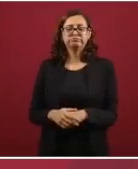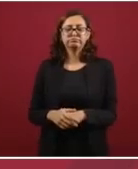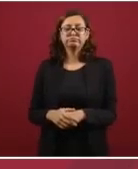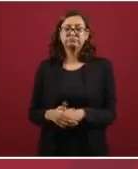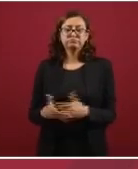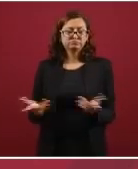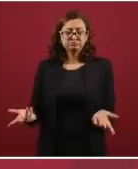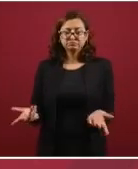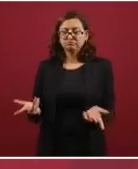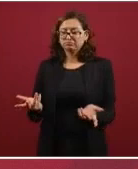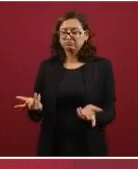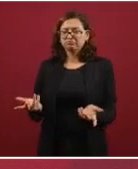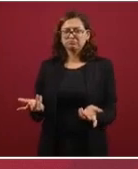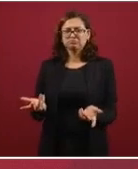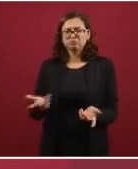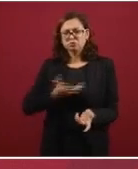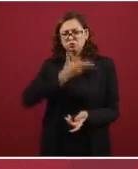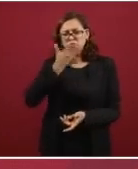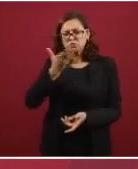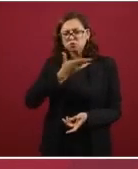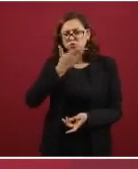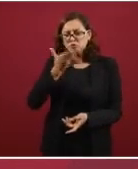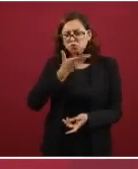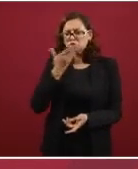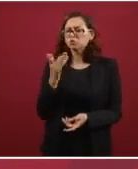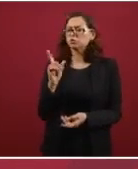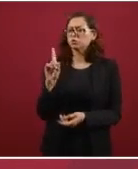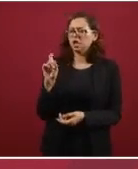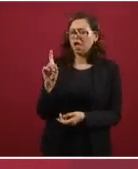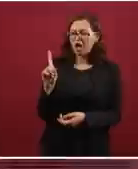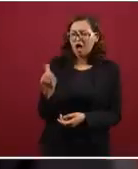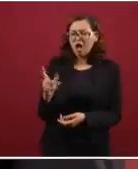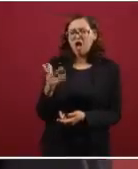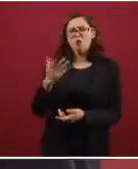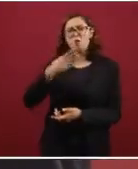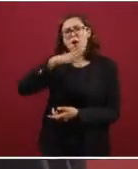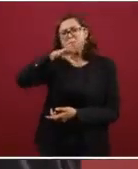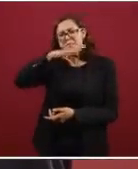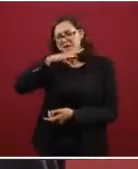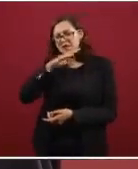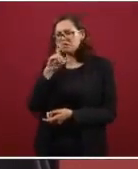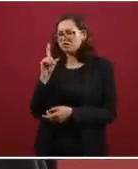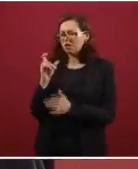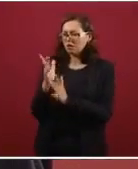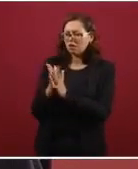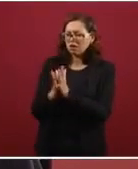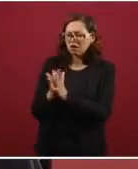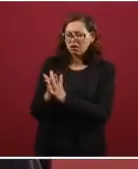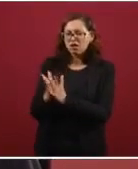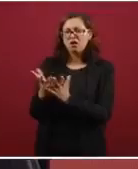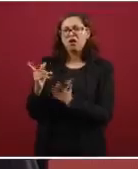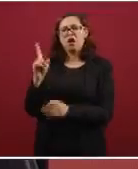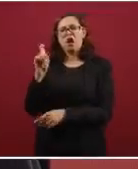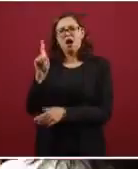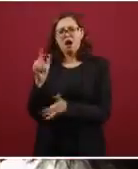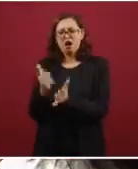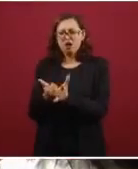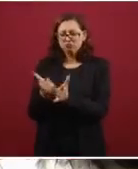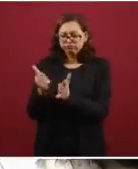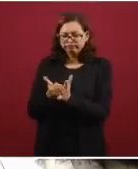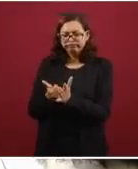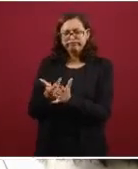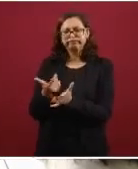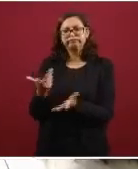aguas hechas con maíz y con cacao, con arroz y con cacao,